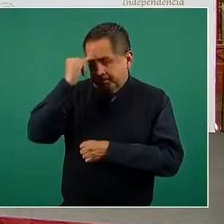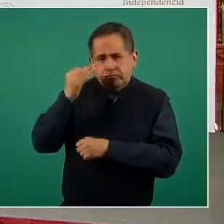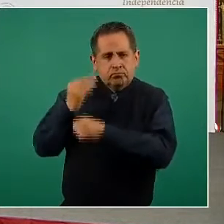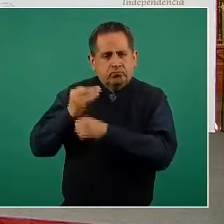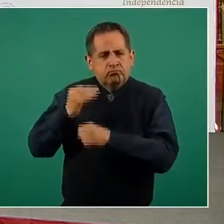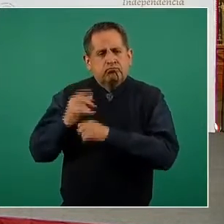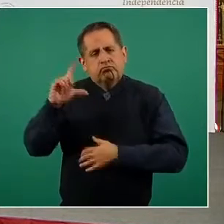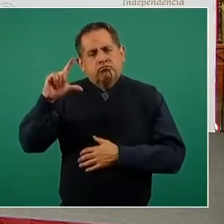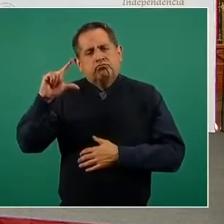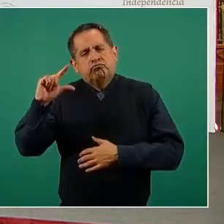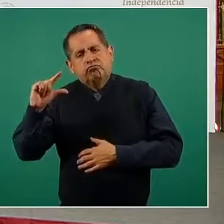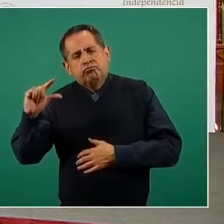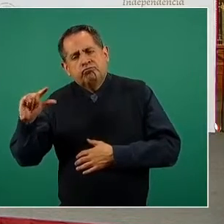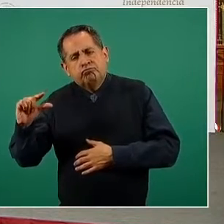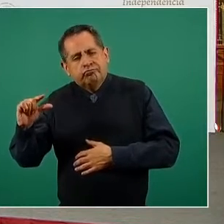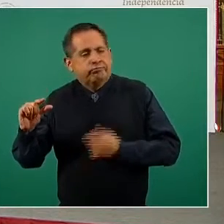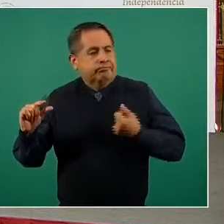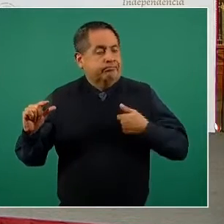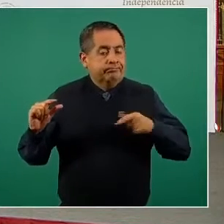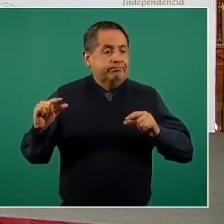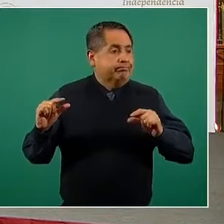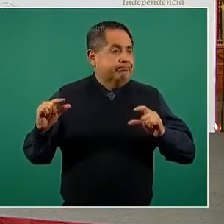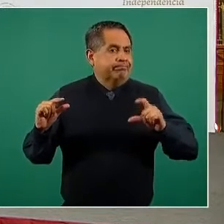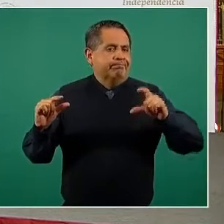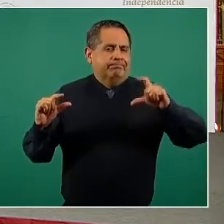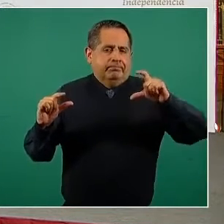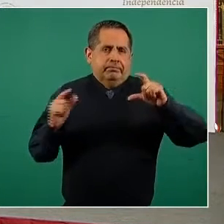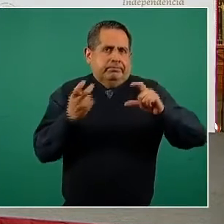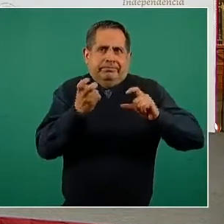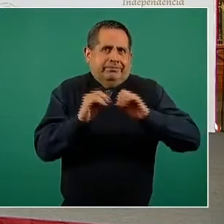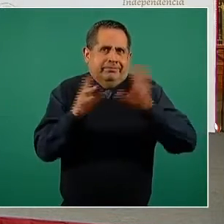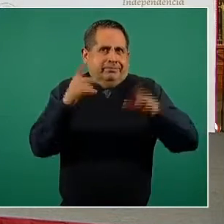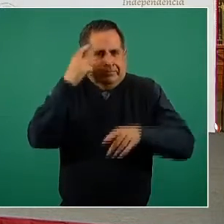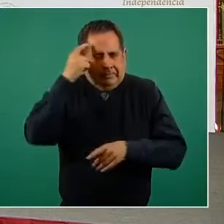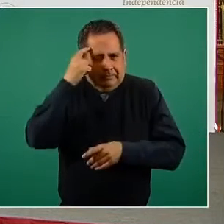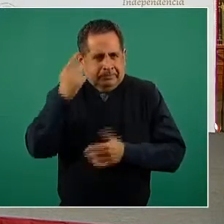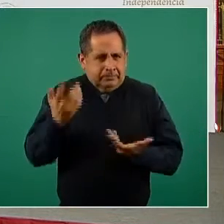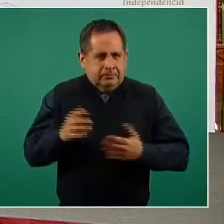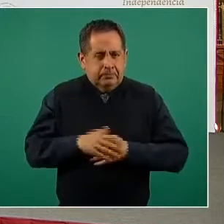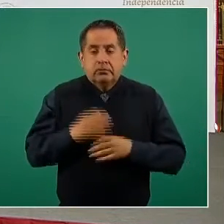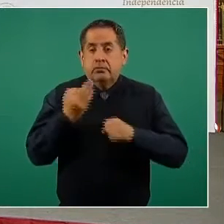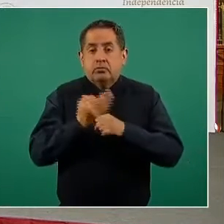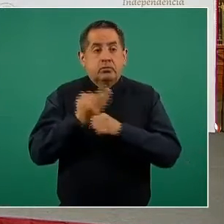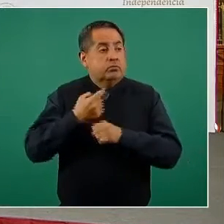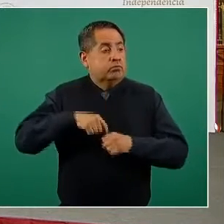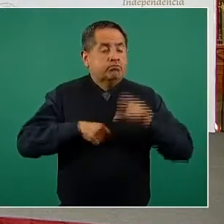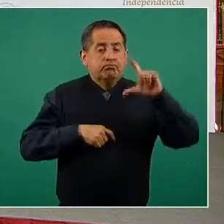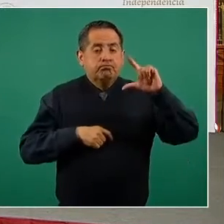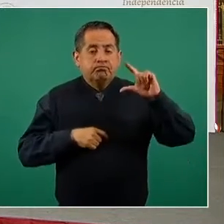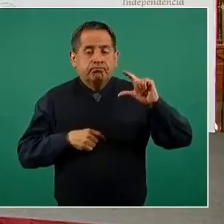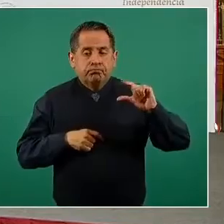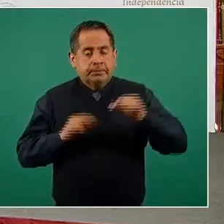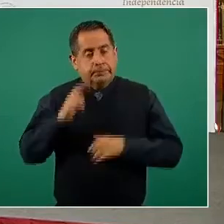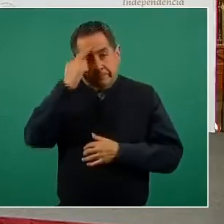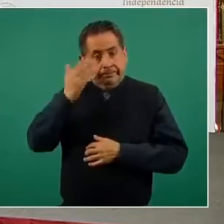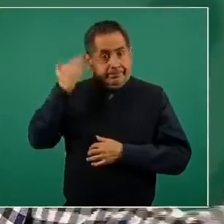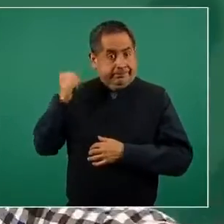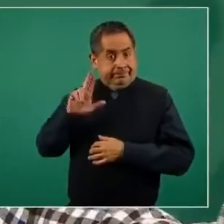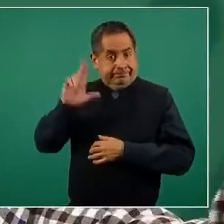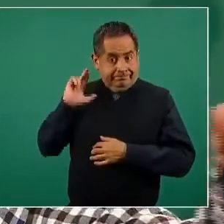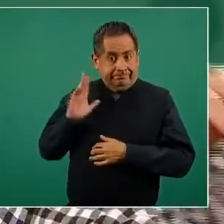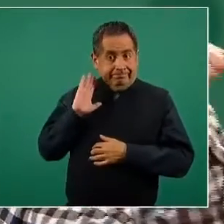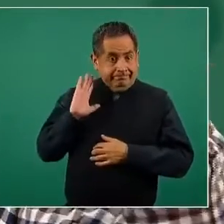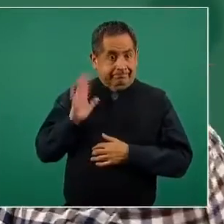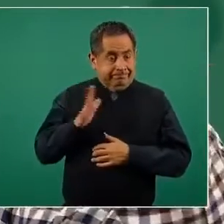de descenso, cuando nosotros íbamos en un momento de ascenso. Ahora estamos en un momento de descenso, que anunciamos desde el martes y que ojalá